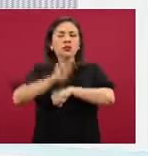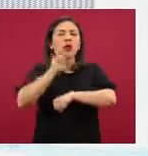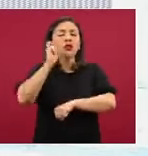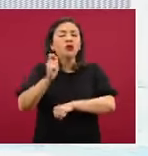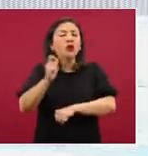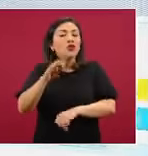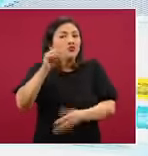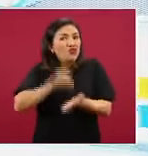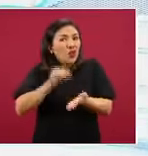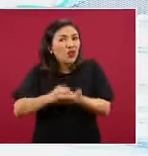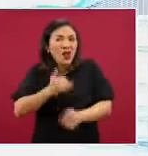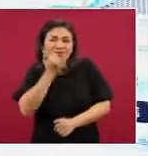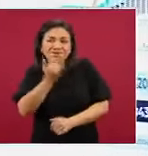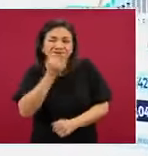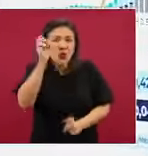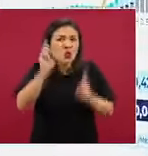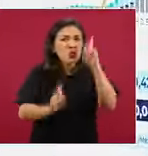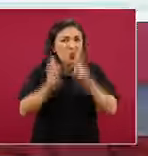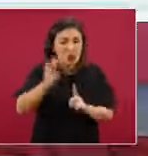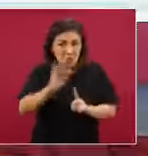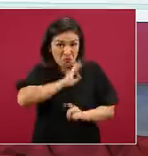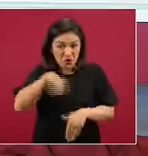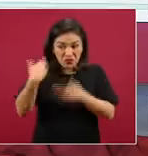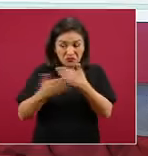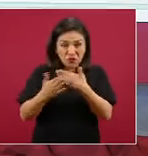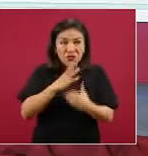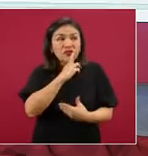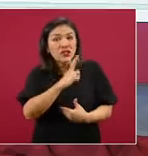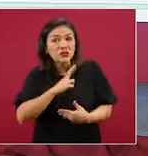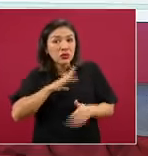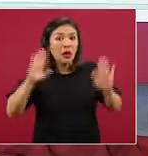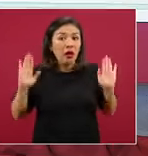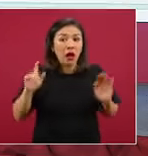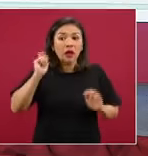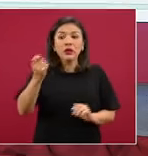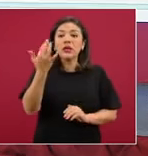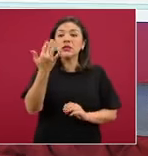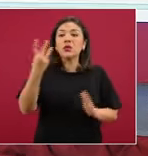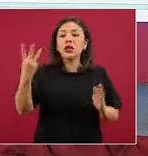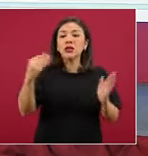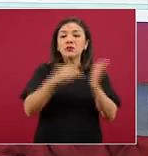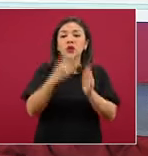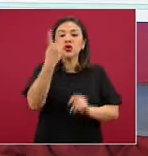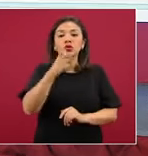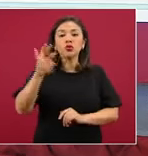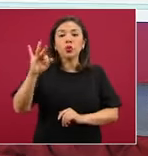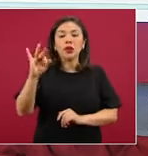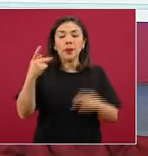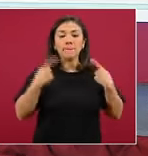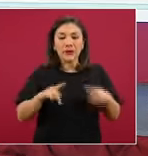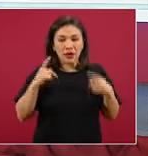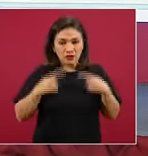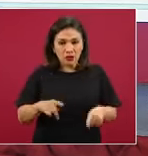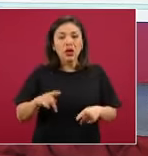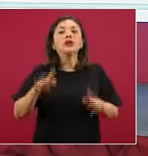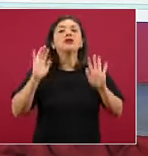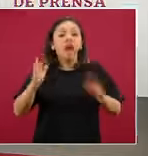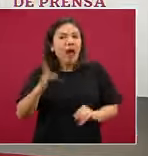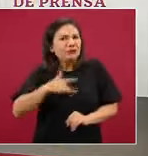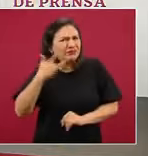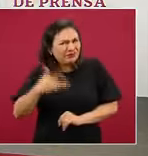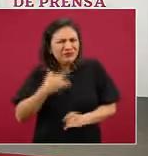aún estamos en posibilidad de tener resultados, y estos son los 53.240, también individuos que tuvieron el